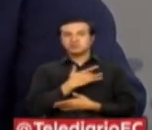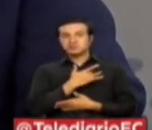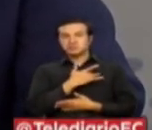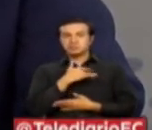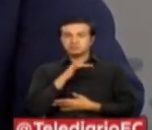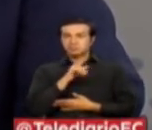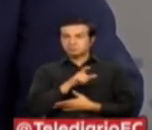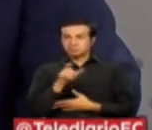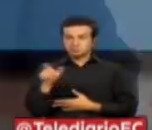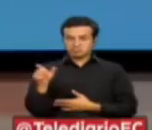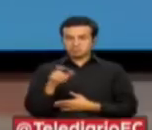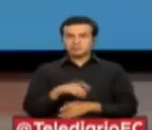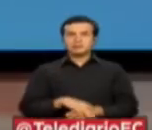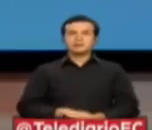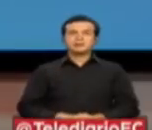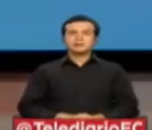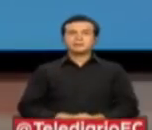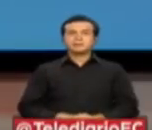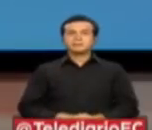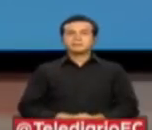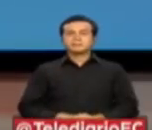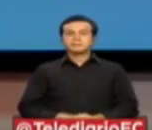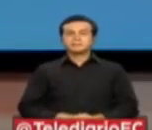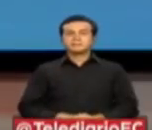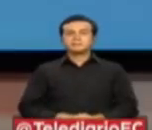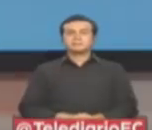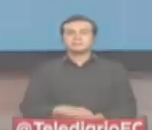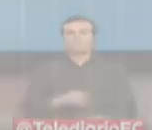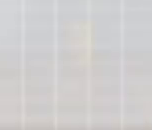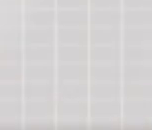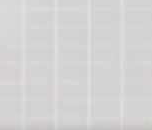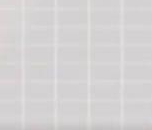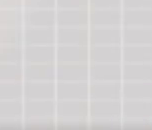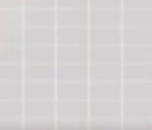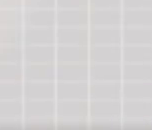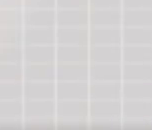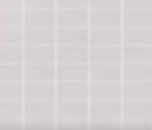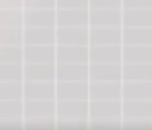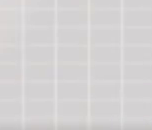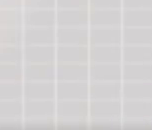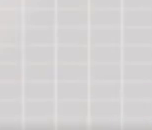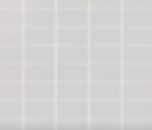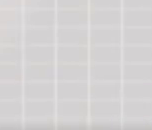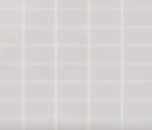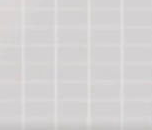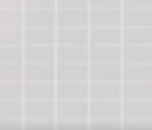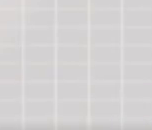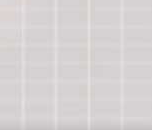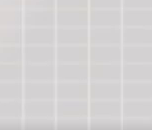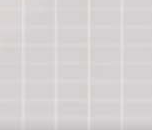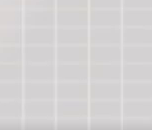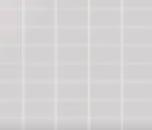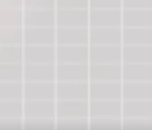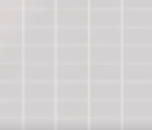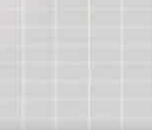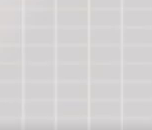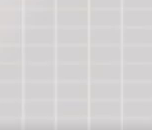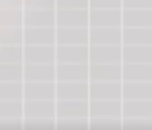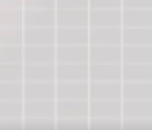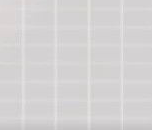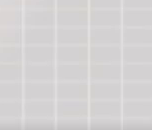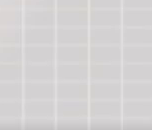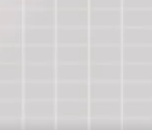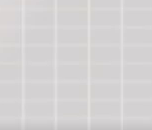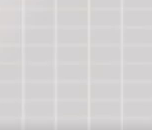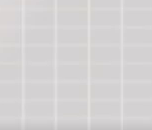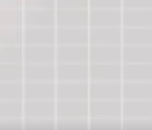simpatiza usted. Sí, este es el indicador que probablemente más ha llamado la atención en el último periodo por el crecimiento que ha tenido.